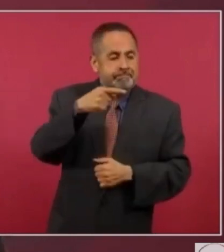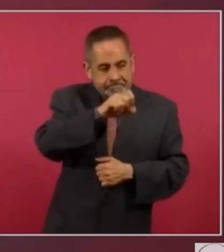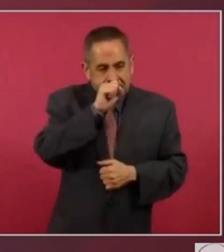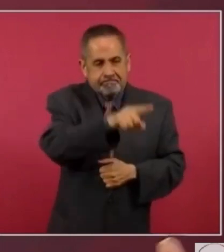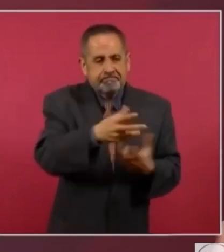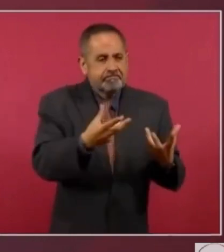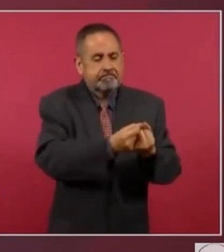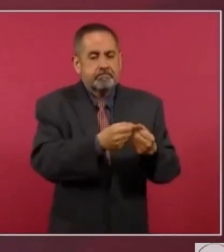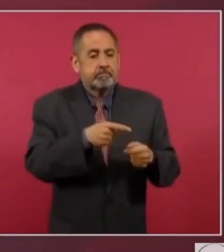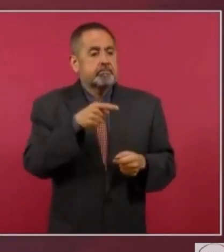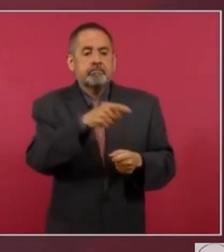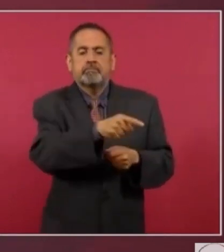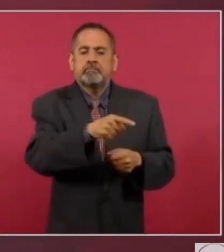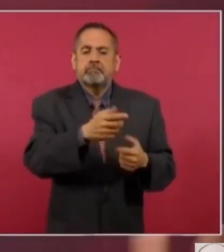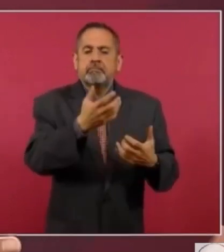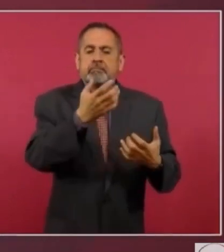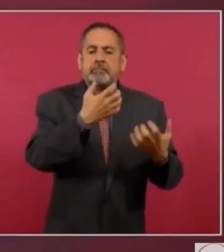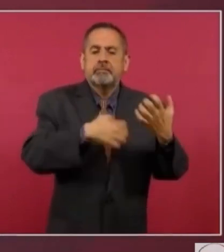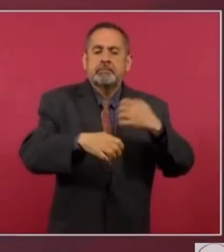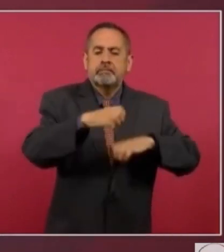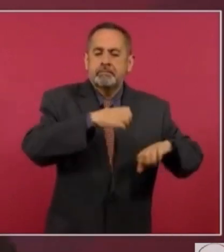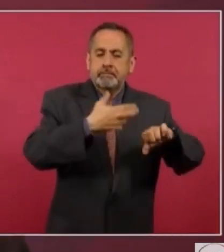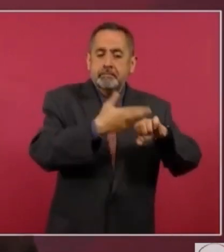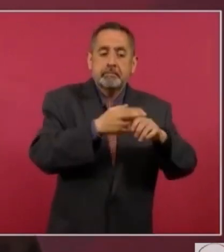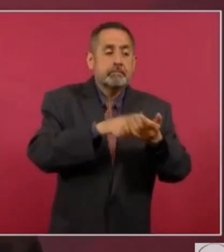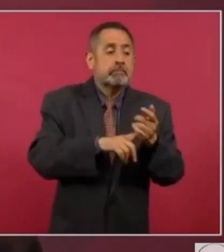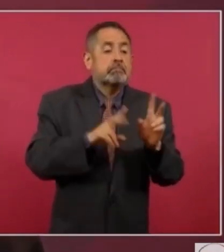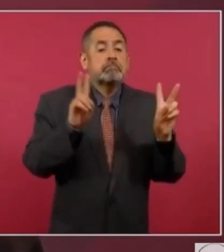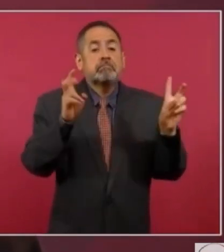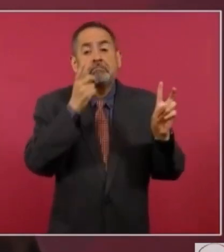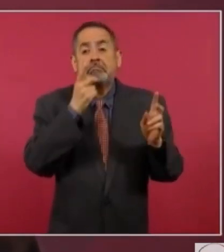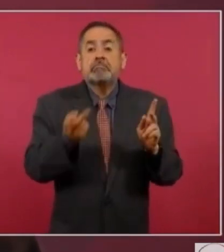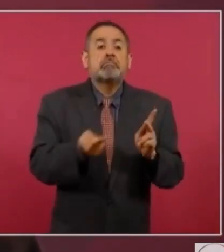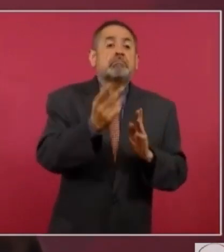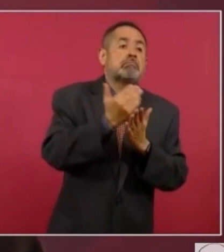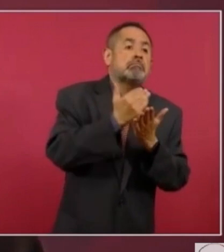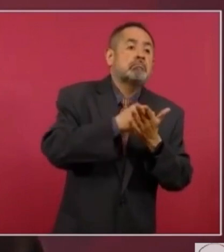Tenían una empresa, le hacían encuestas